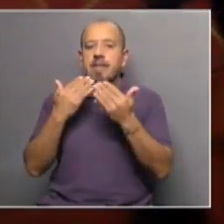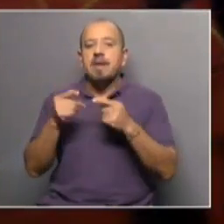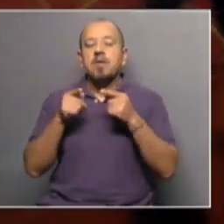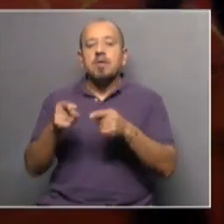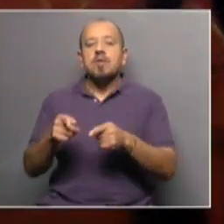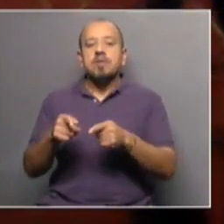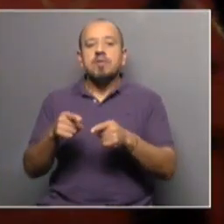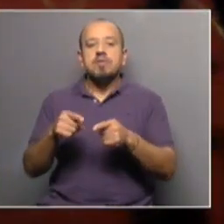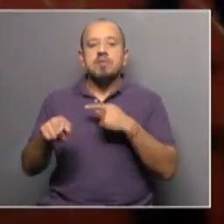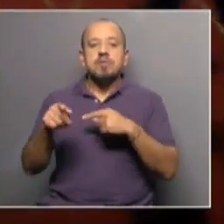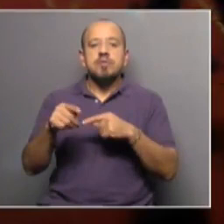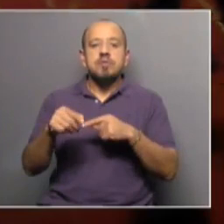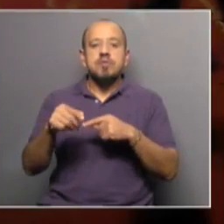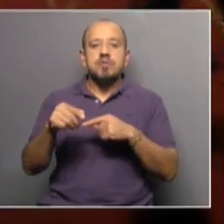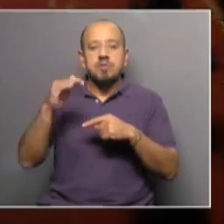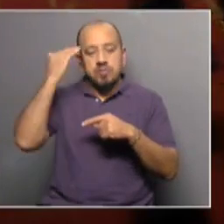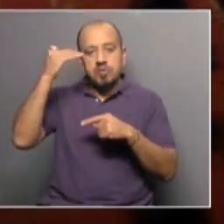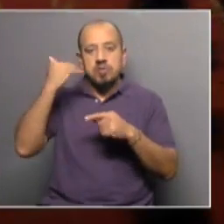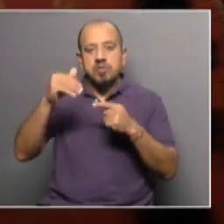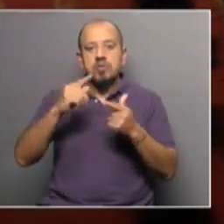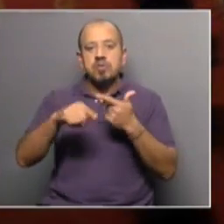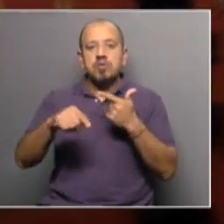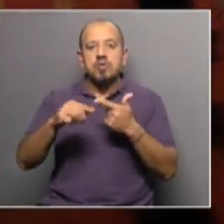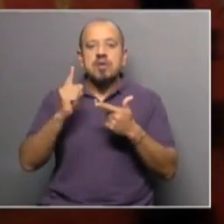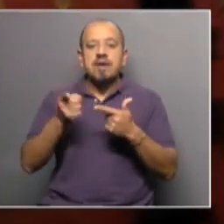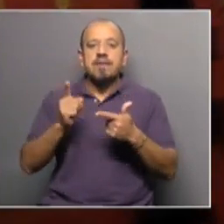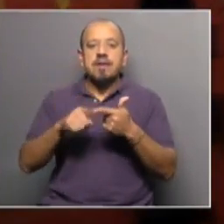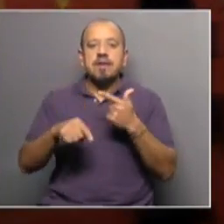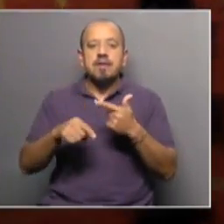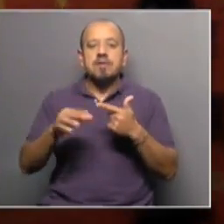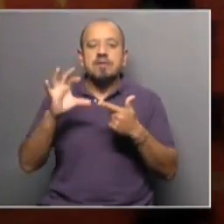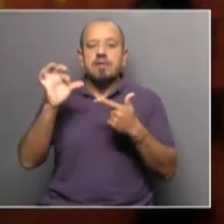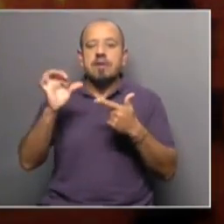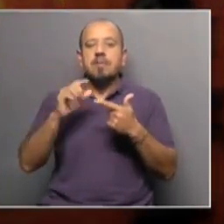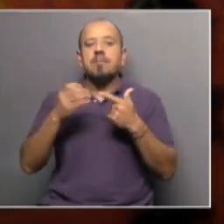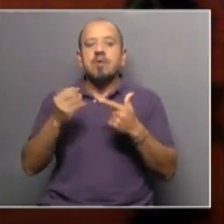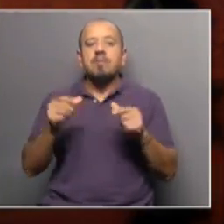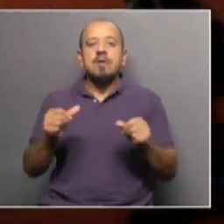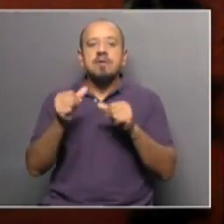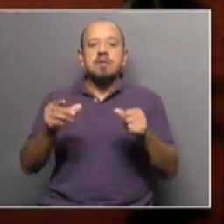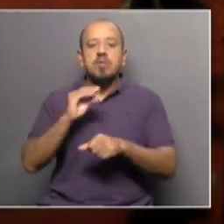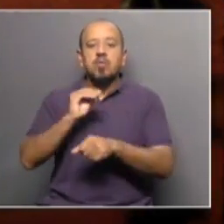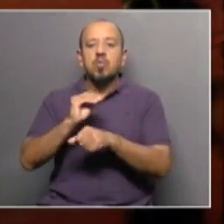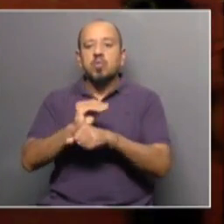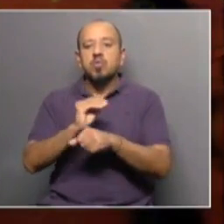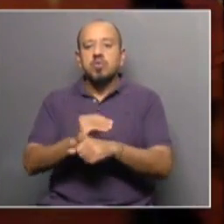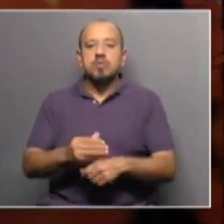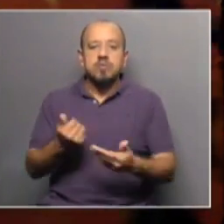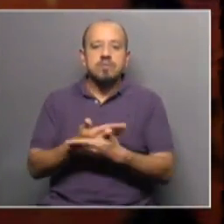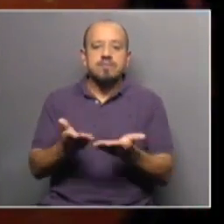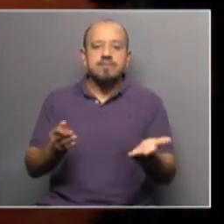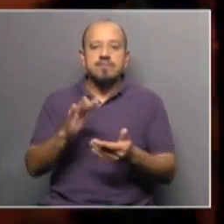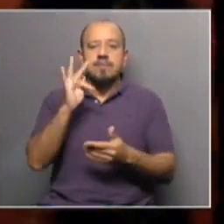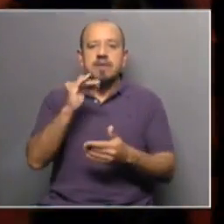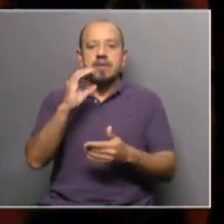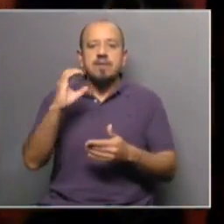bloque con los docentes Gabriel Chirici y con Sebastián Cittadini, porque van a hacer un curso abierto a todo público, va a ser en la FIC,